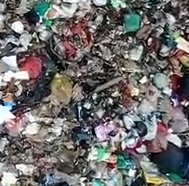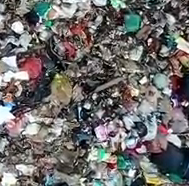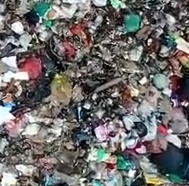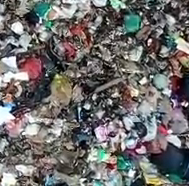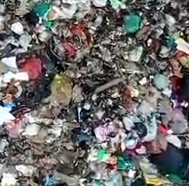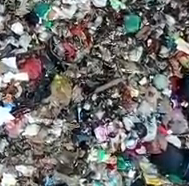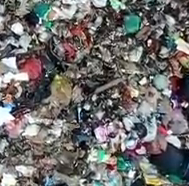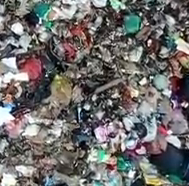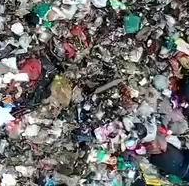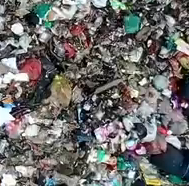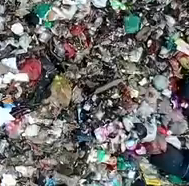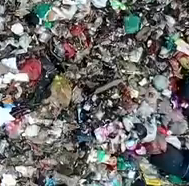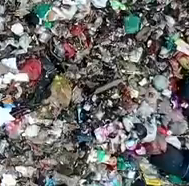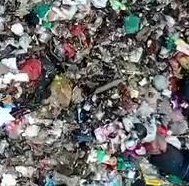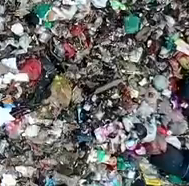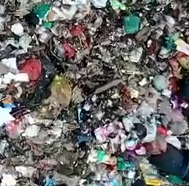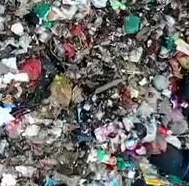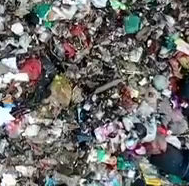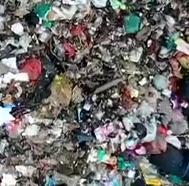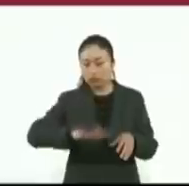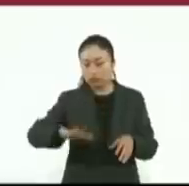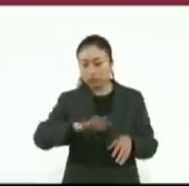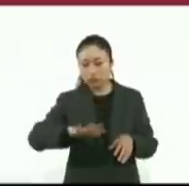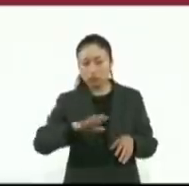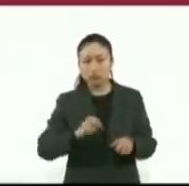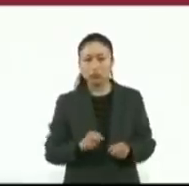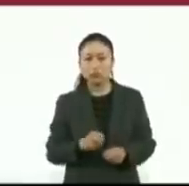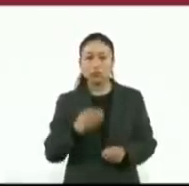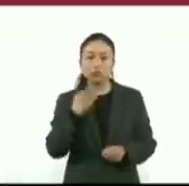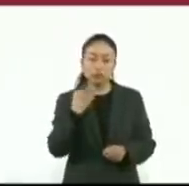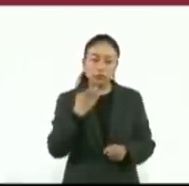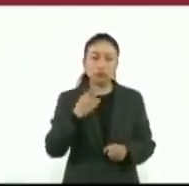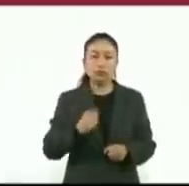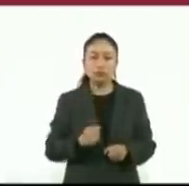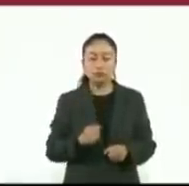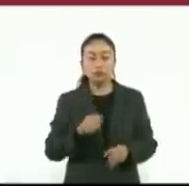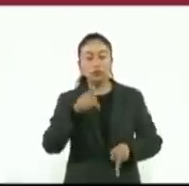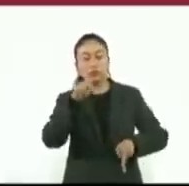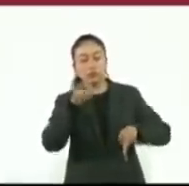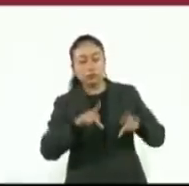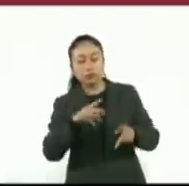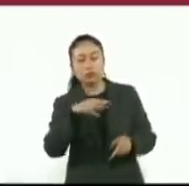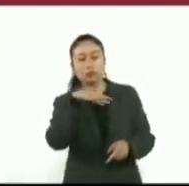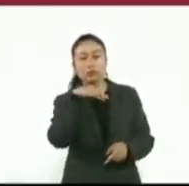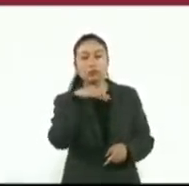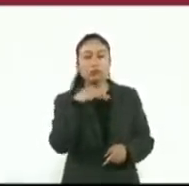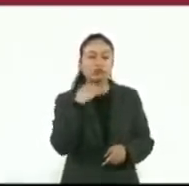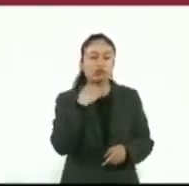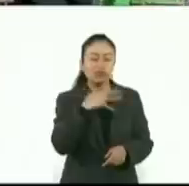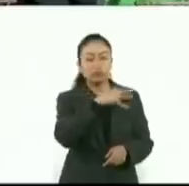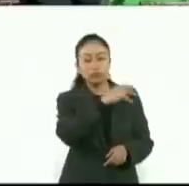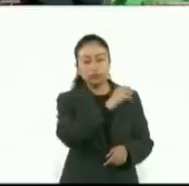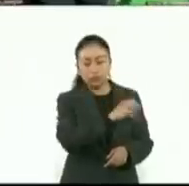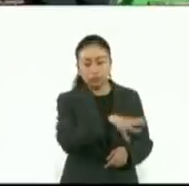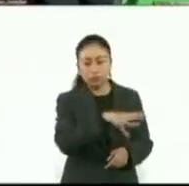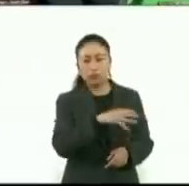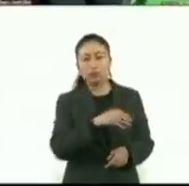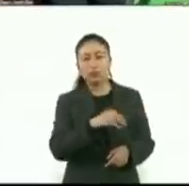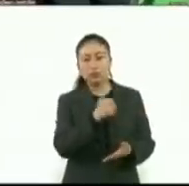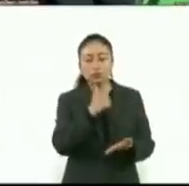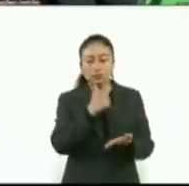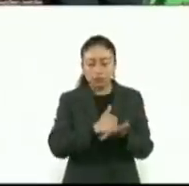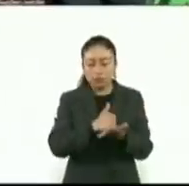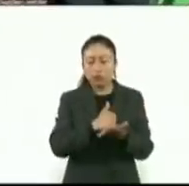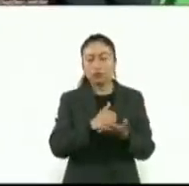a distintas áreas, y esta es la parte de la basura o de los residuos sólidos de la ciudad que